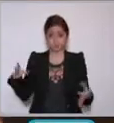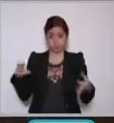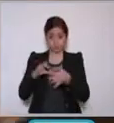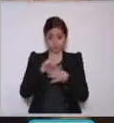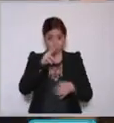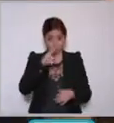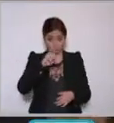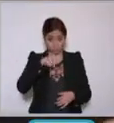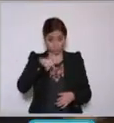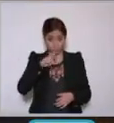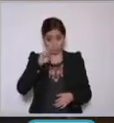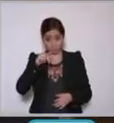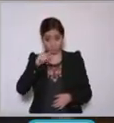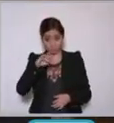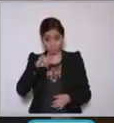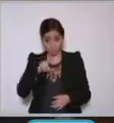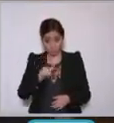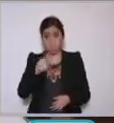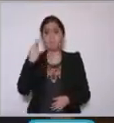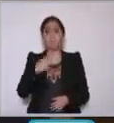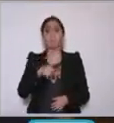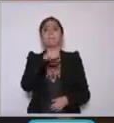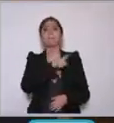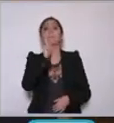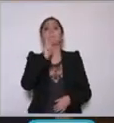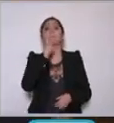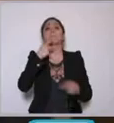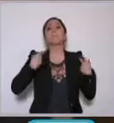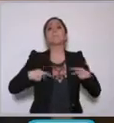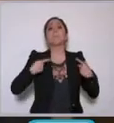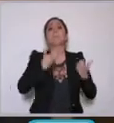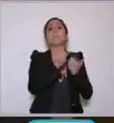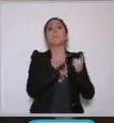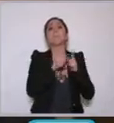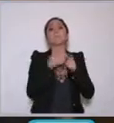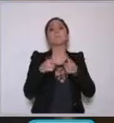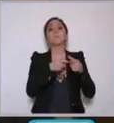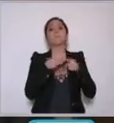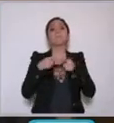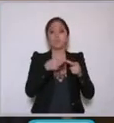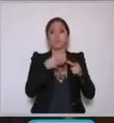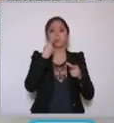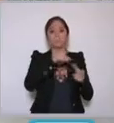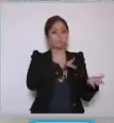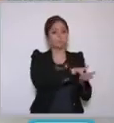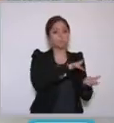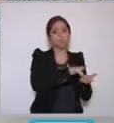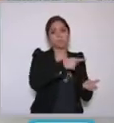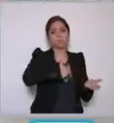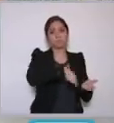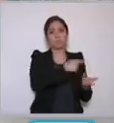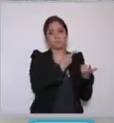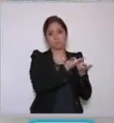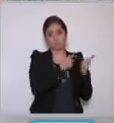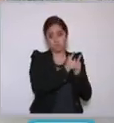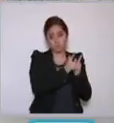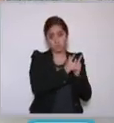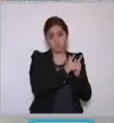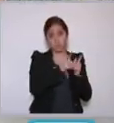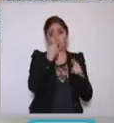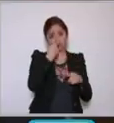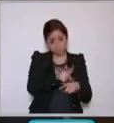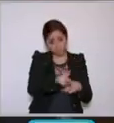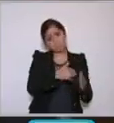en tu idioma fue una cosa que inventó Una disquera. una disquera, ¿no? Entonces, como que apoyaban a sus grupos y ahí iban todos en bola.